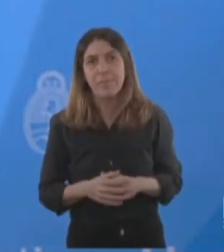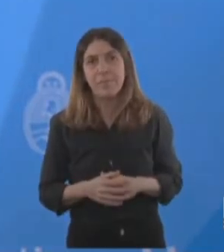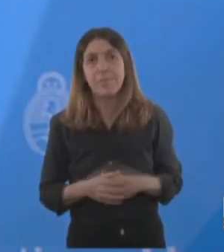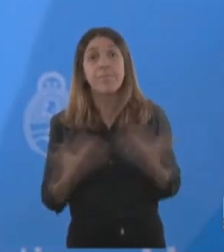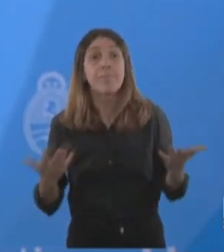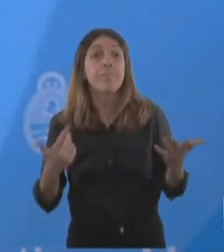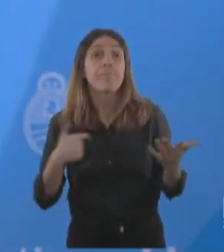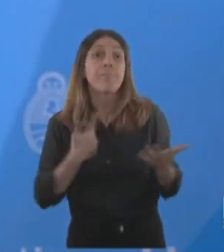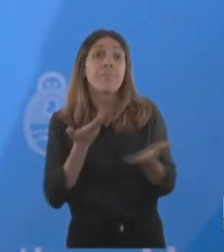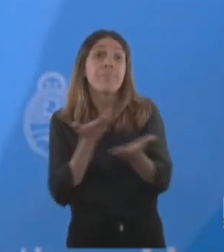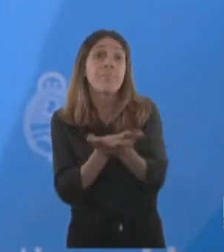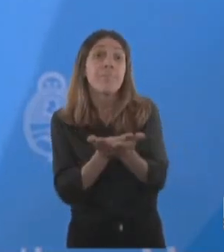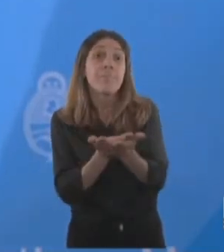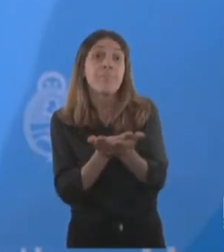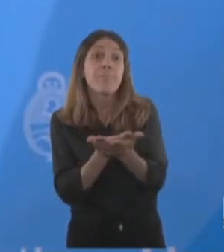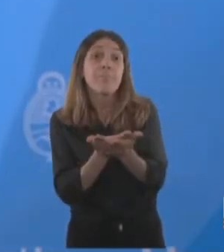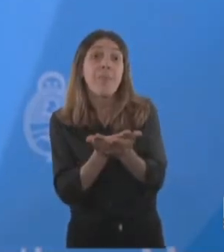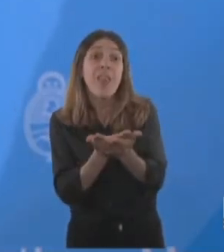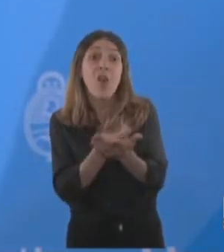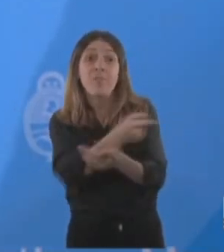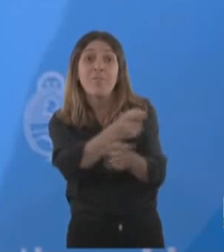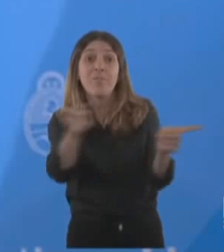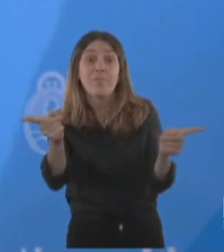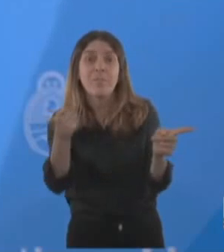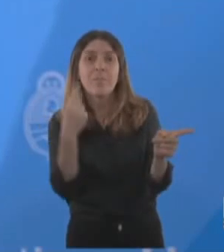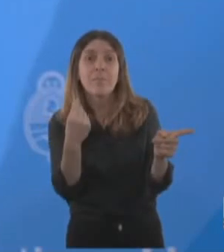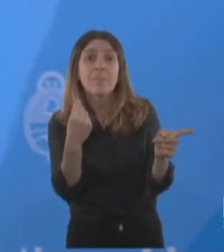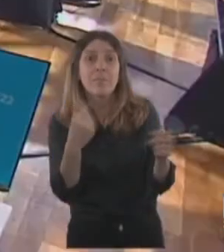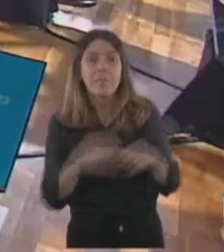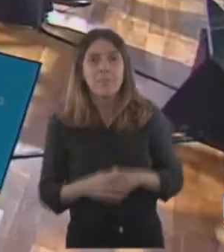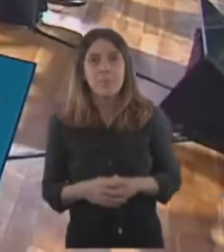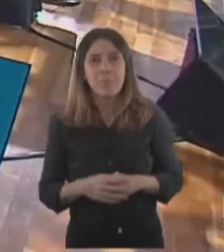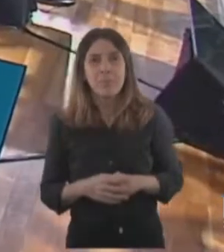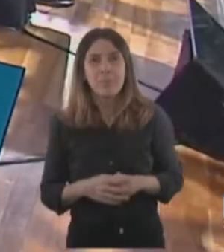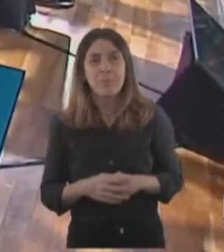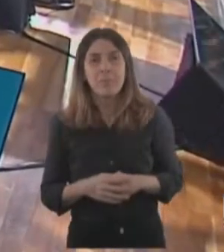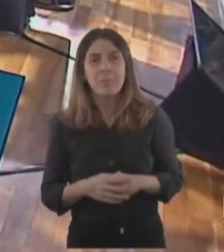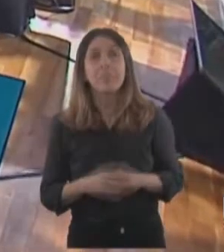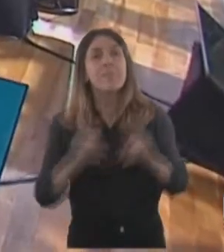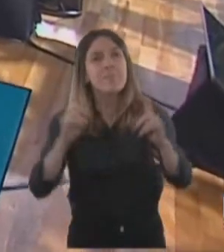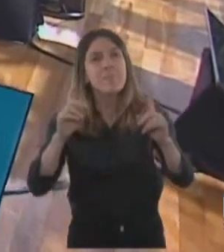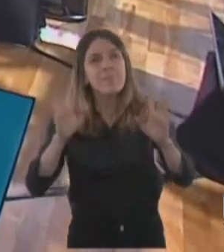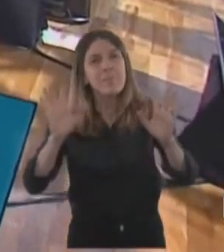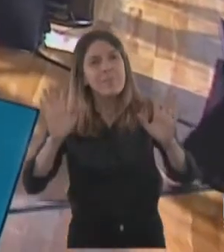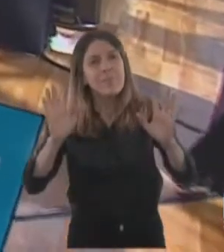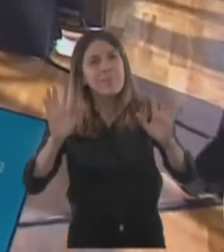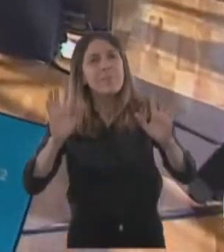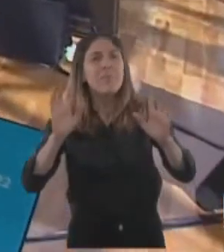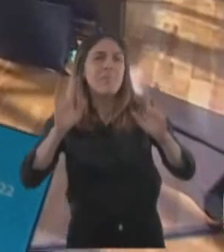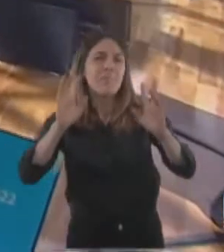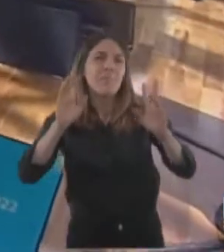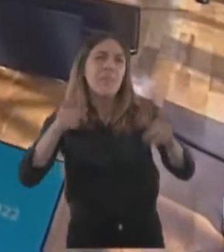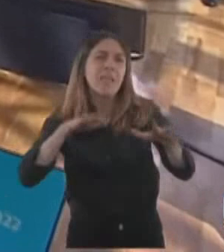¿Y qué les pido a cada uno de ustedes? Que más allá de lo tremendo